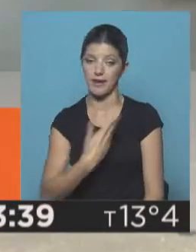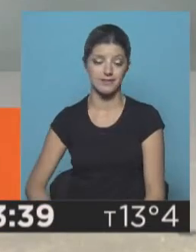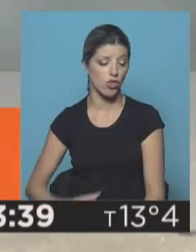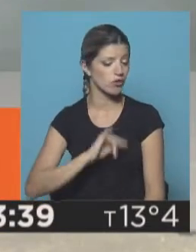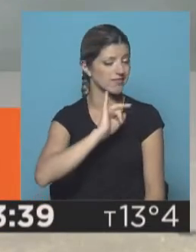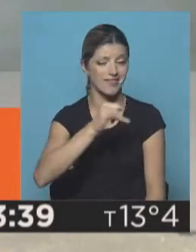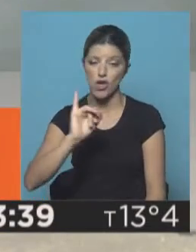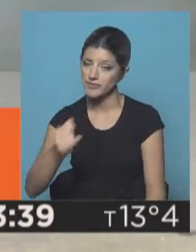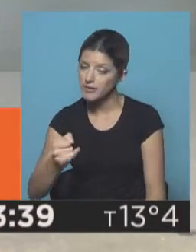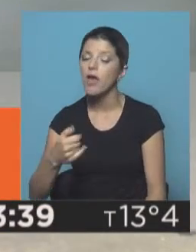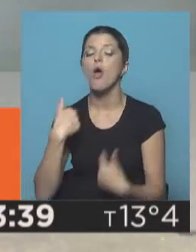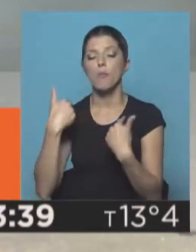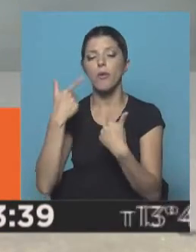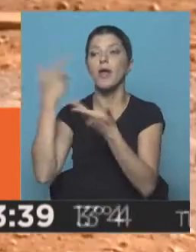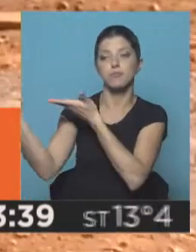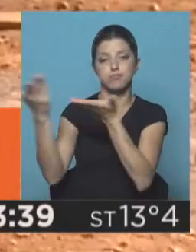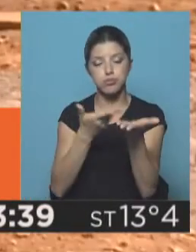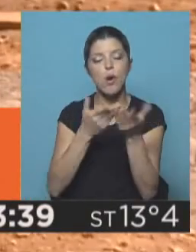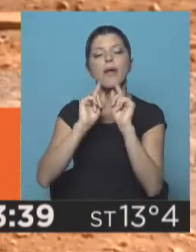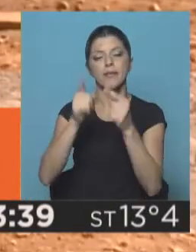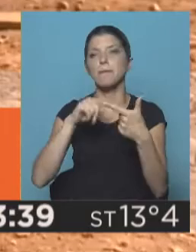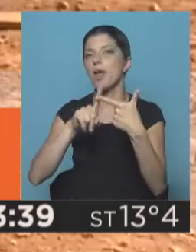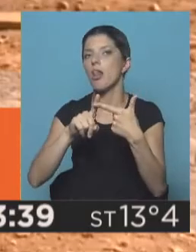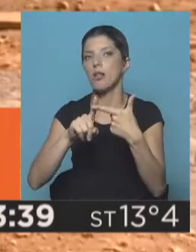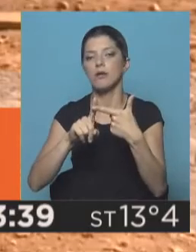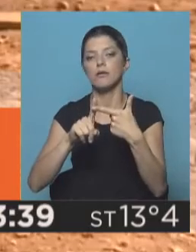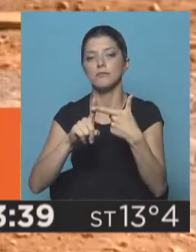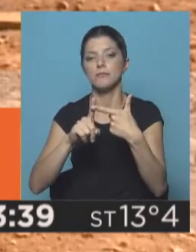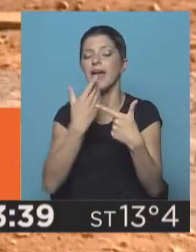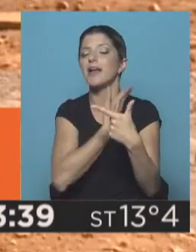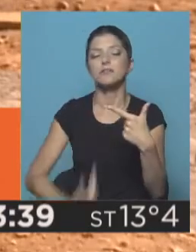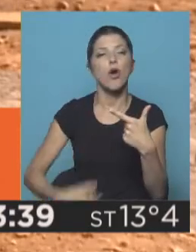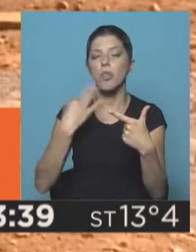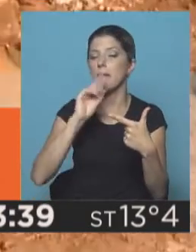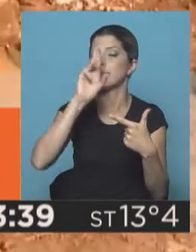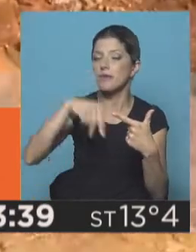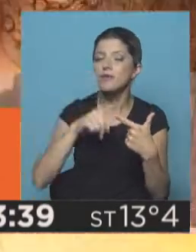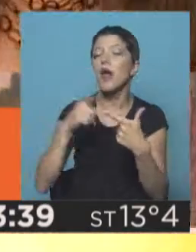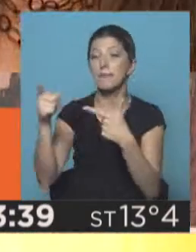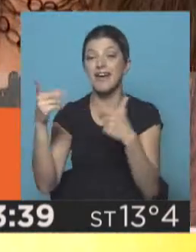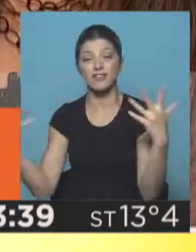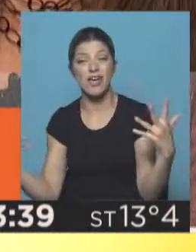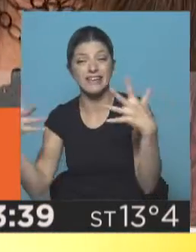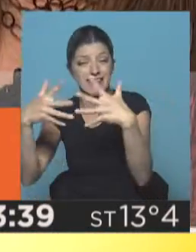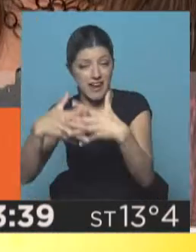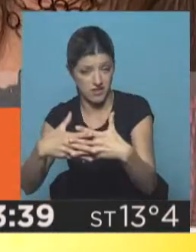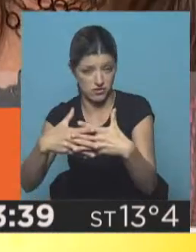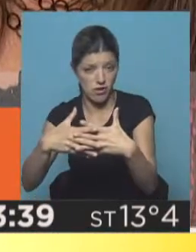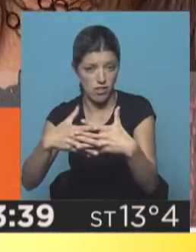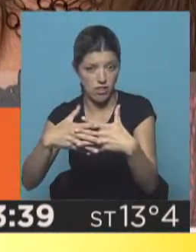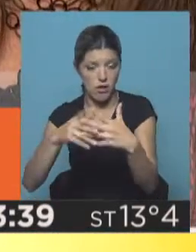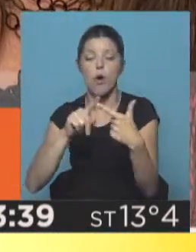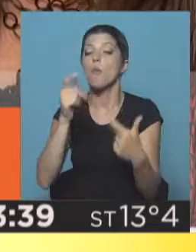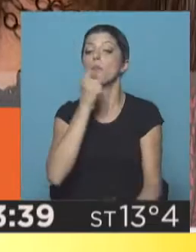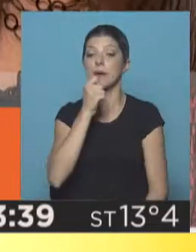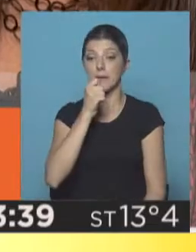para recibirlos, planificación estatal para que sean integrados en la sociedad. Por ejemplo, tenemos el caso de